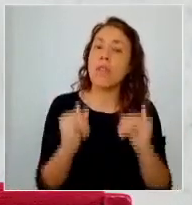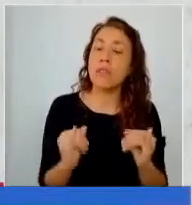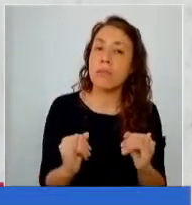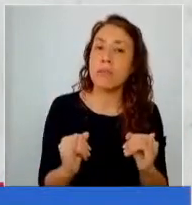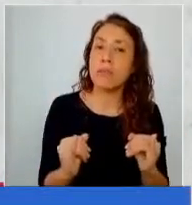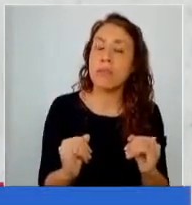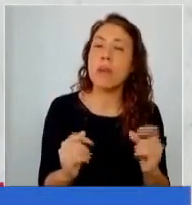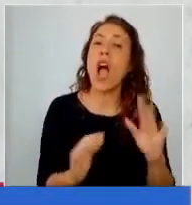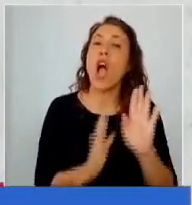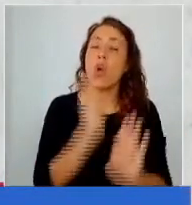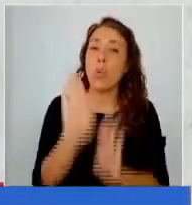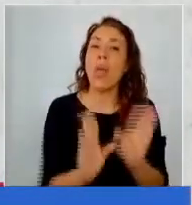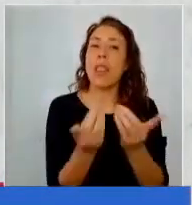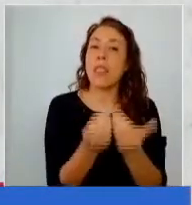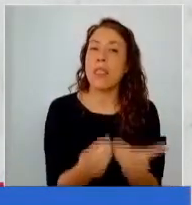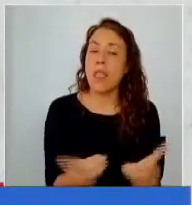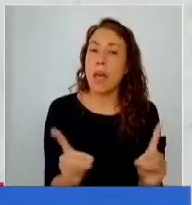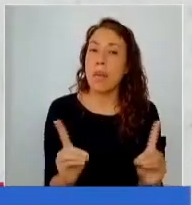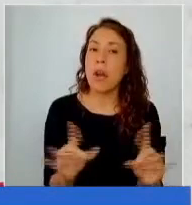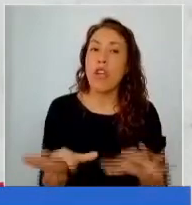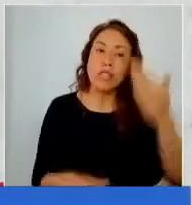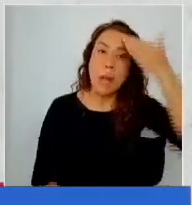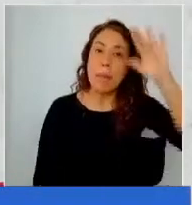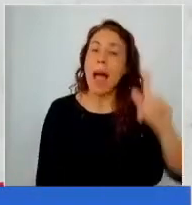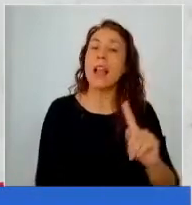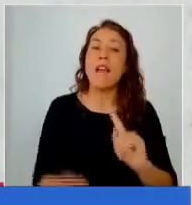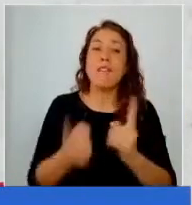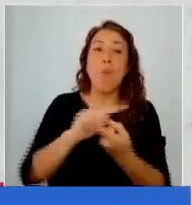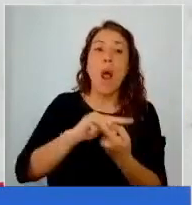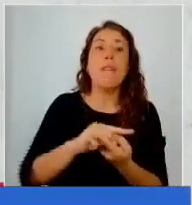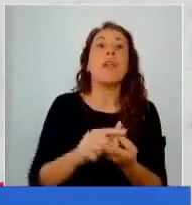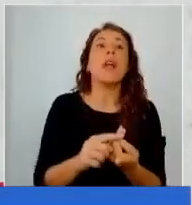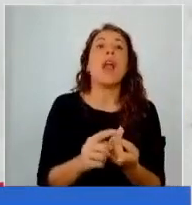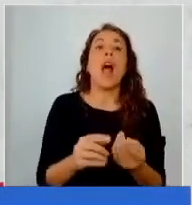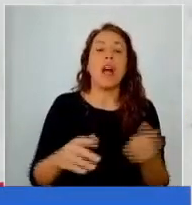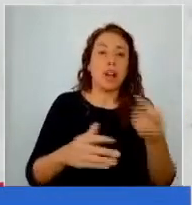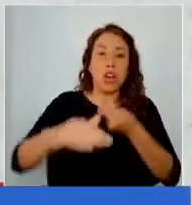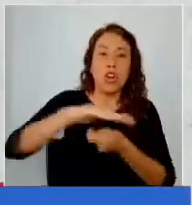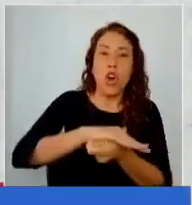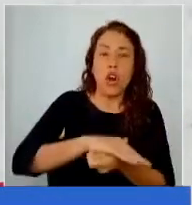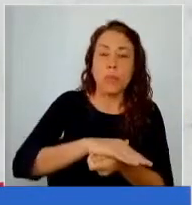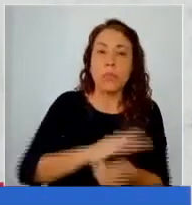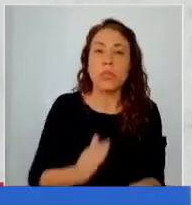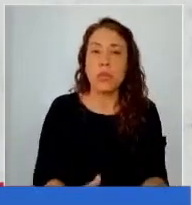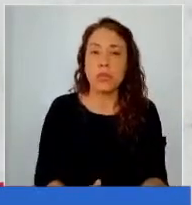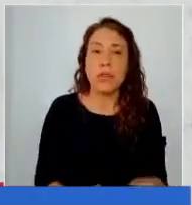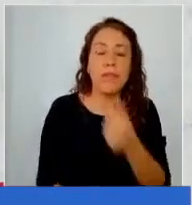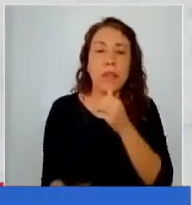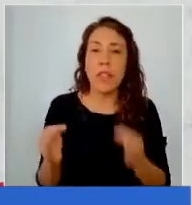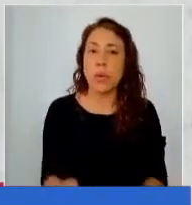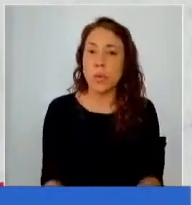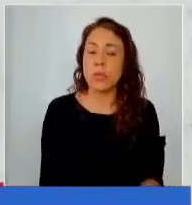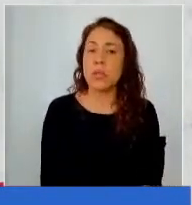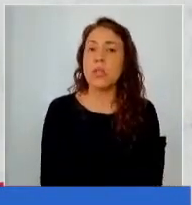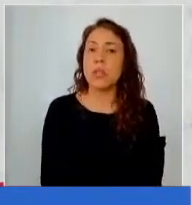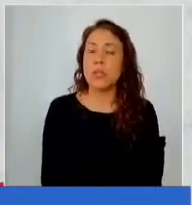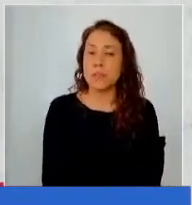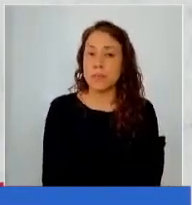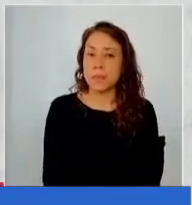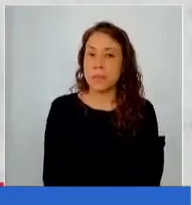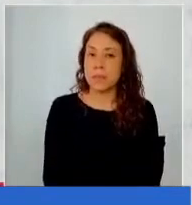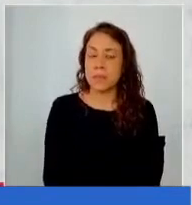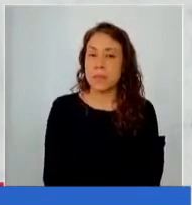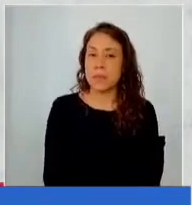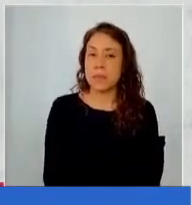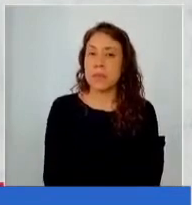cuidar la democracia de los males que encarnan la corrupción demagogia y el populismo se acerca y basta